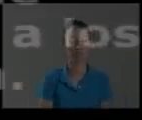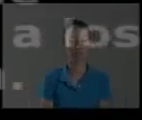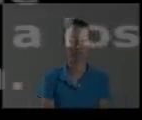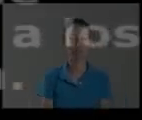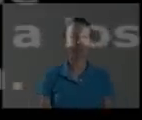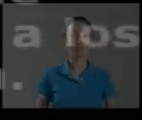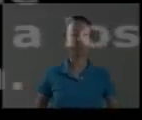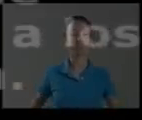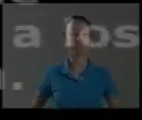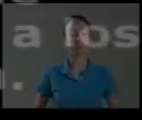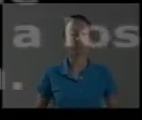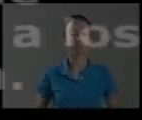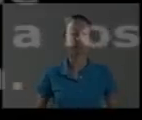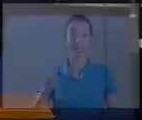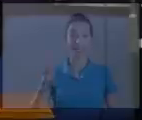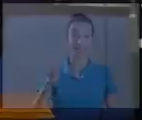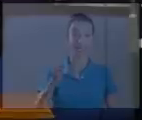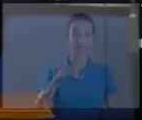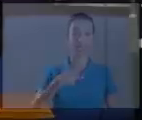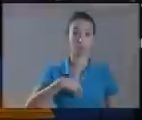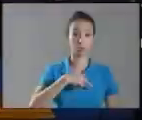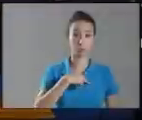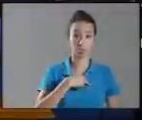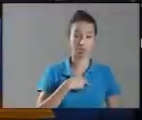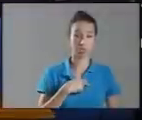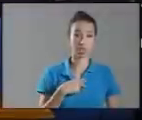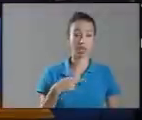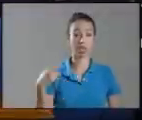Entonces tenemos que medirlos.